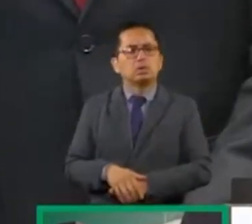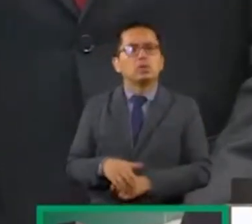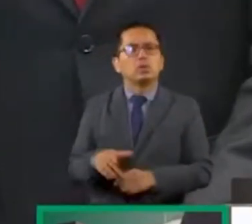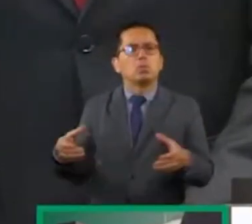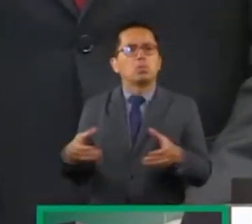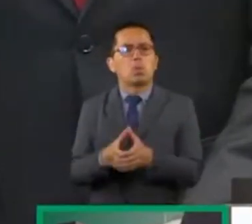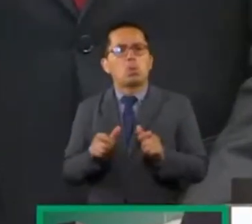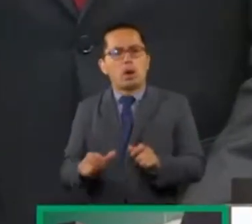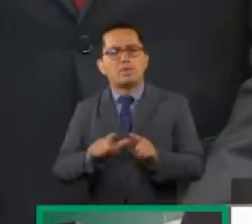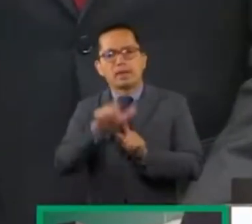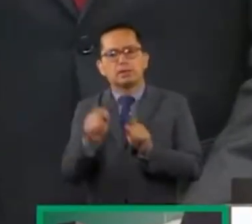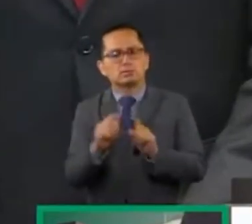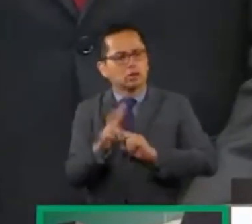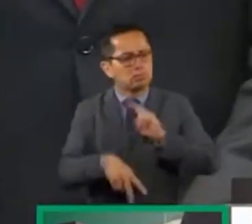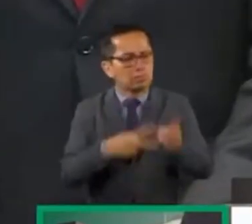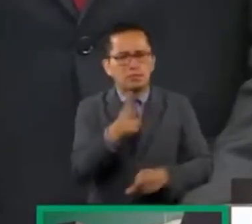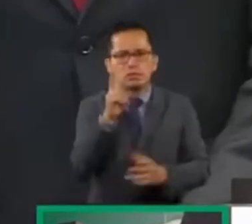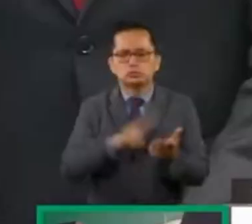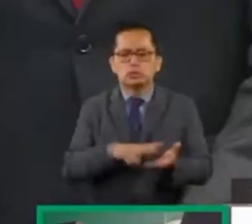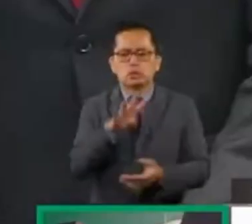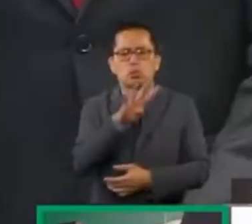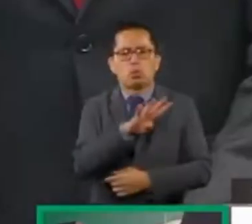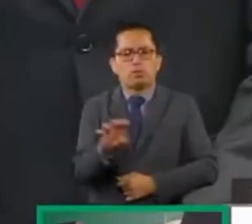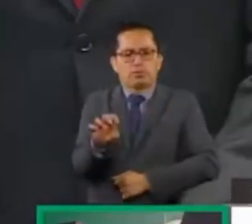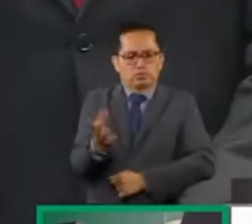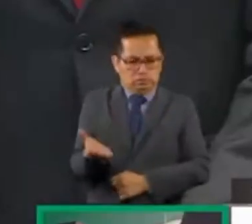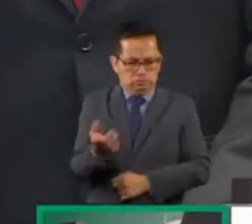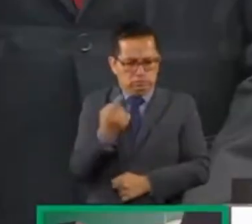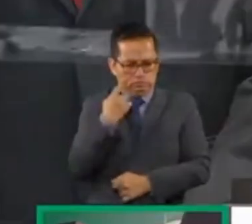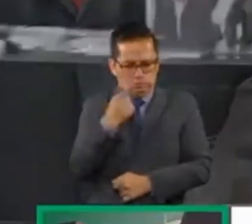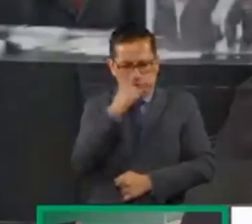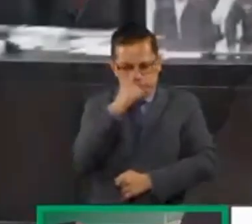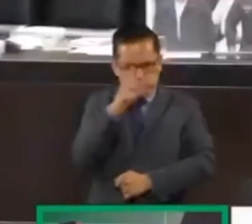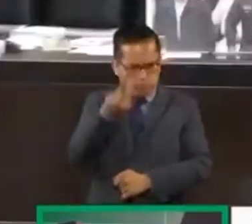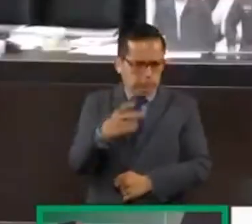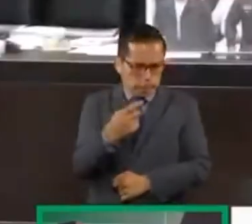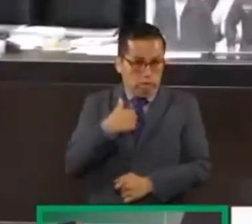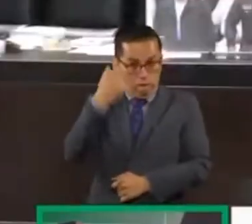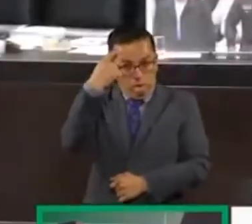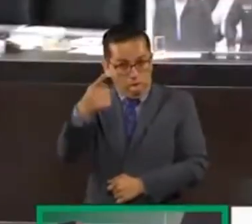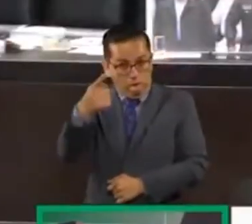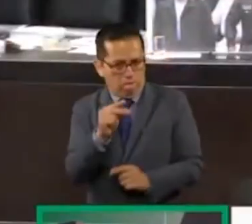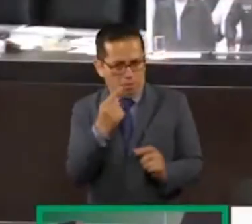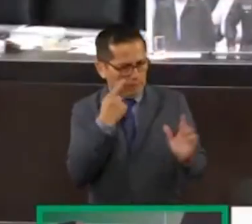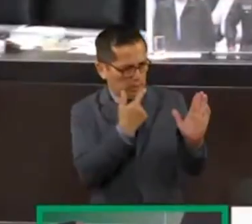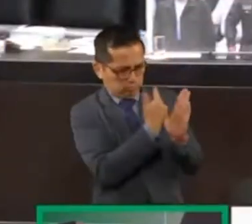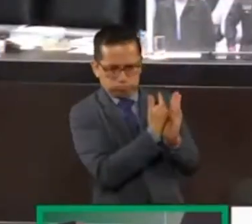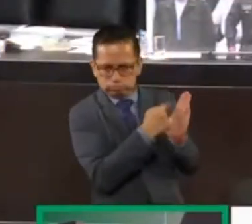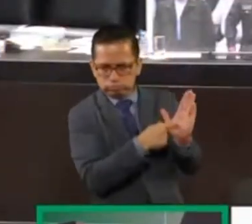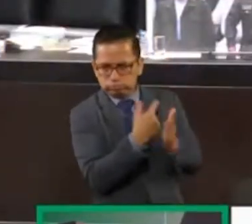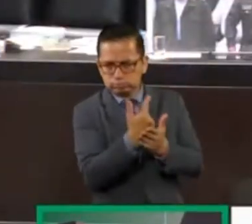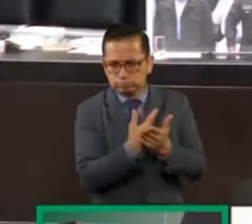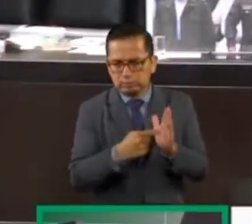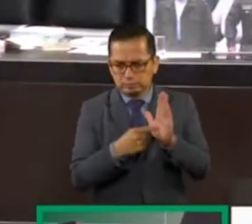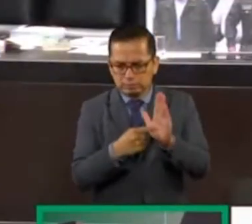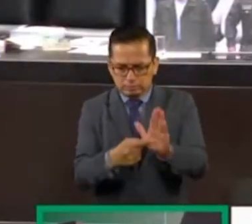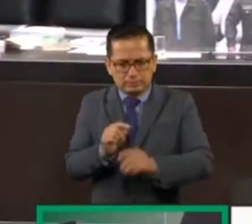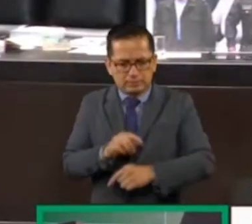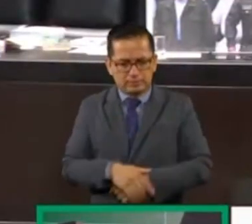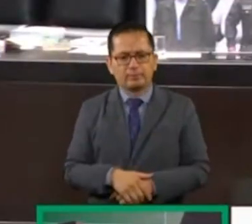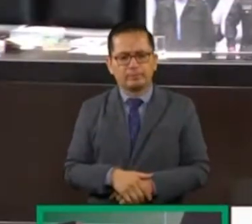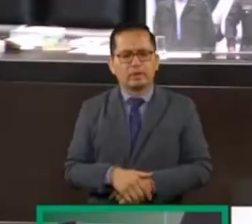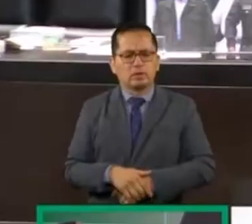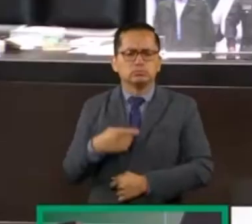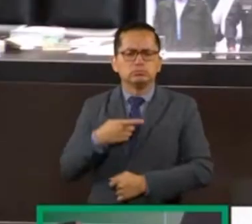casi 2,400, aquí está la estadística, yo no me la estoy inventando, pero yo con valentía les digo, si ustedes